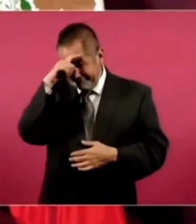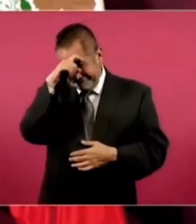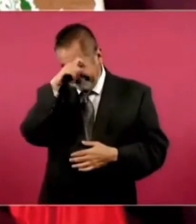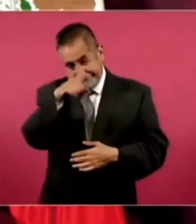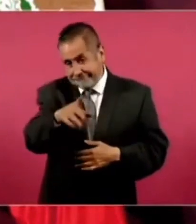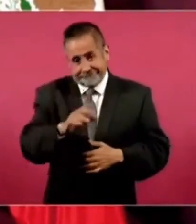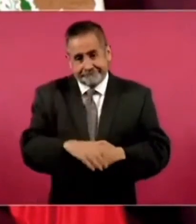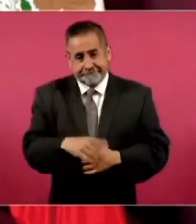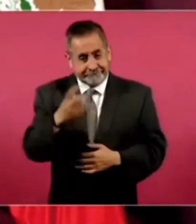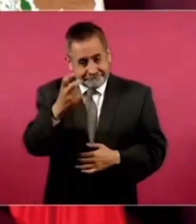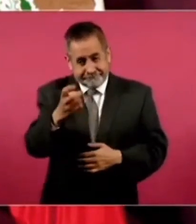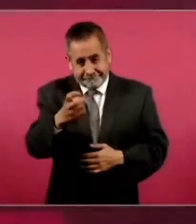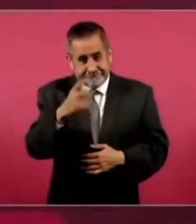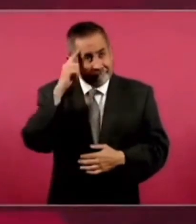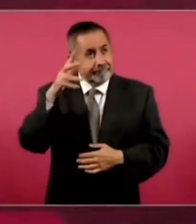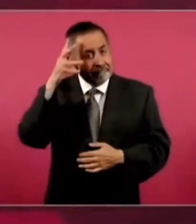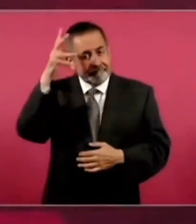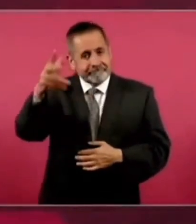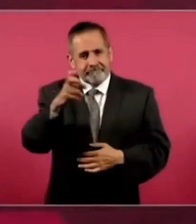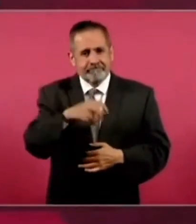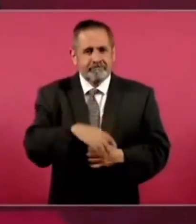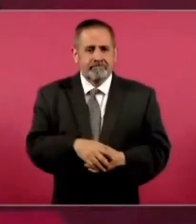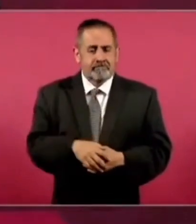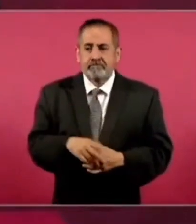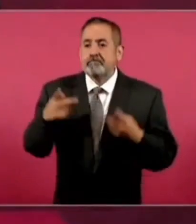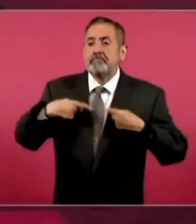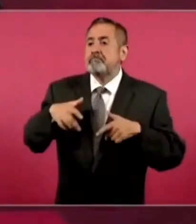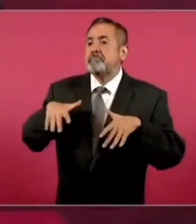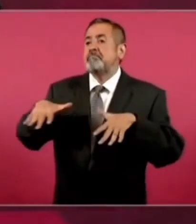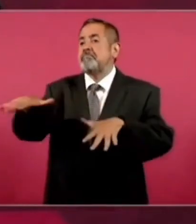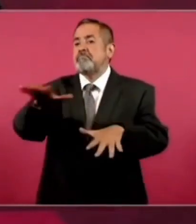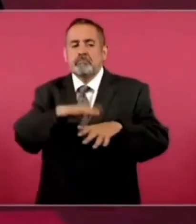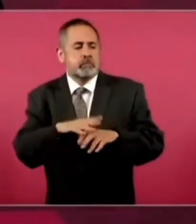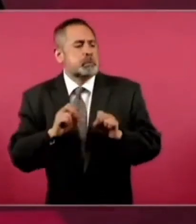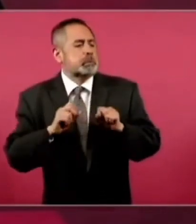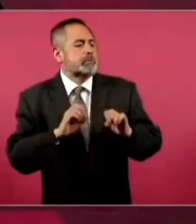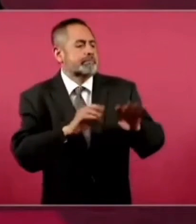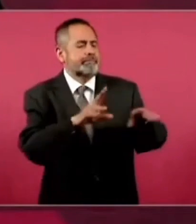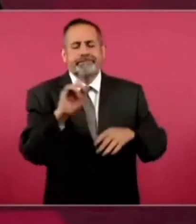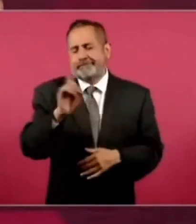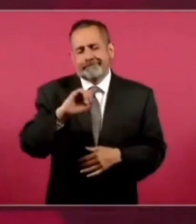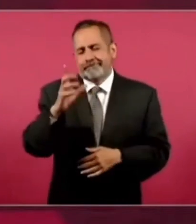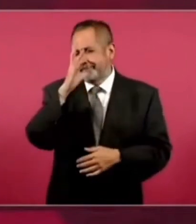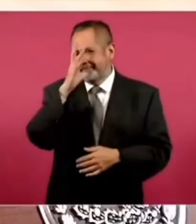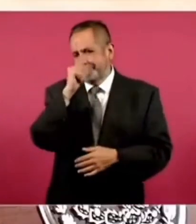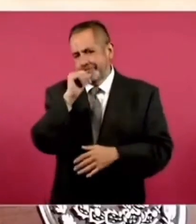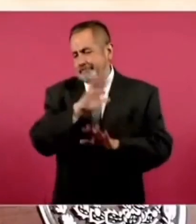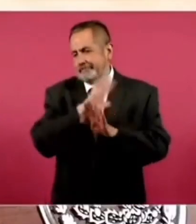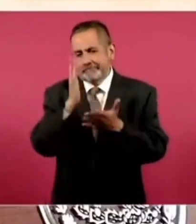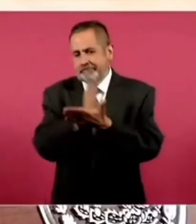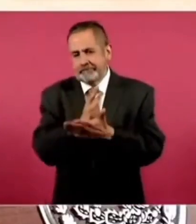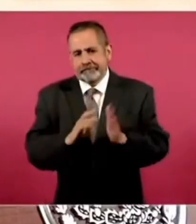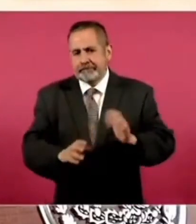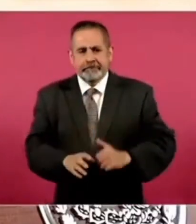que se dé hacia adelante. No lo va a permitir el pueblo. Ya eso, ya